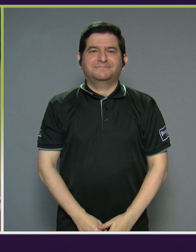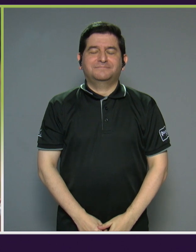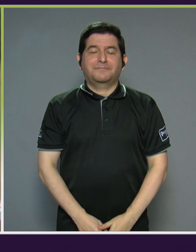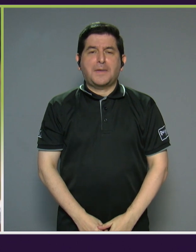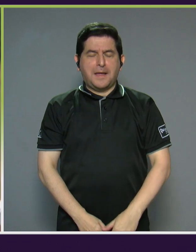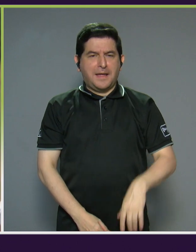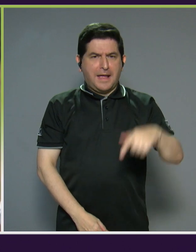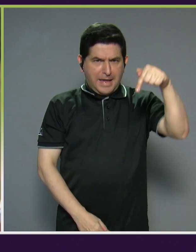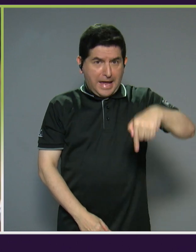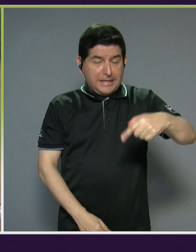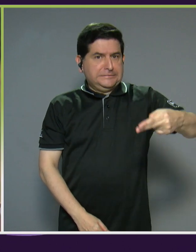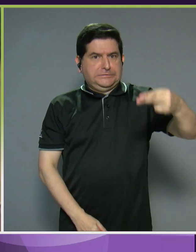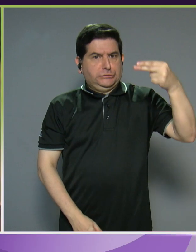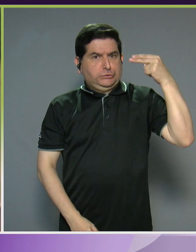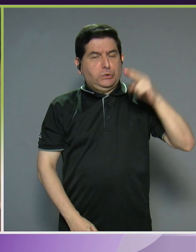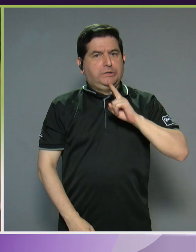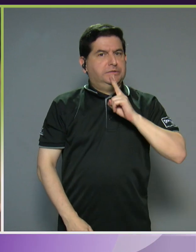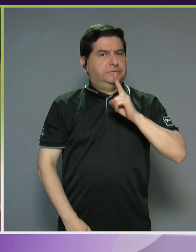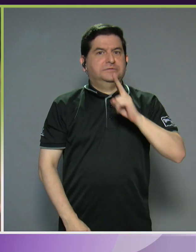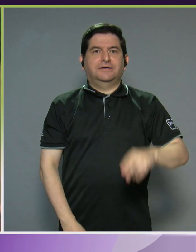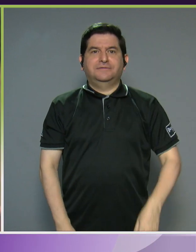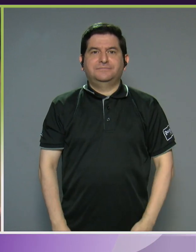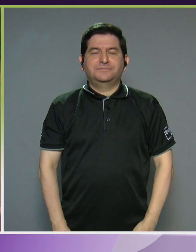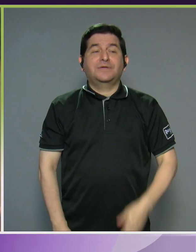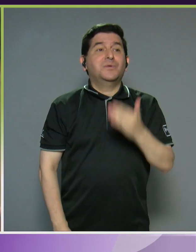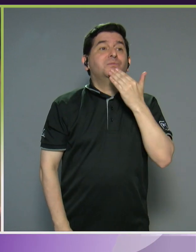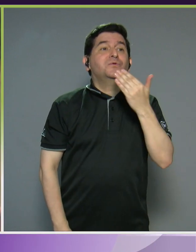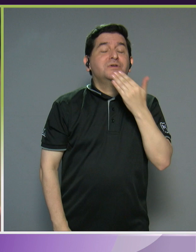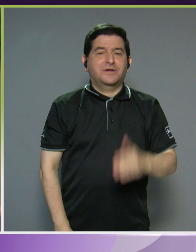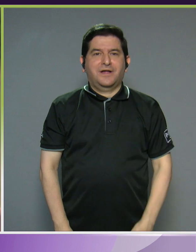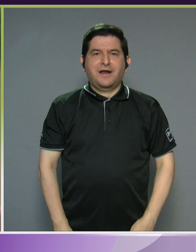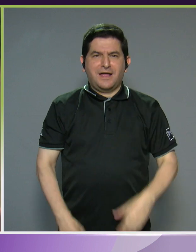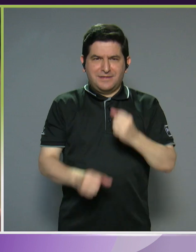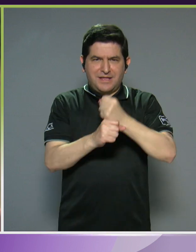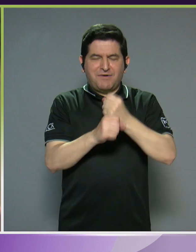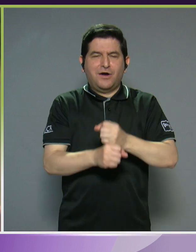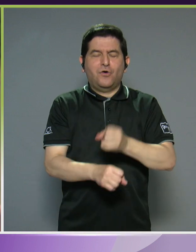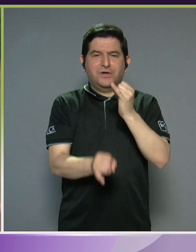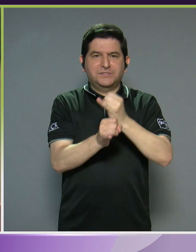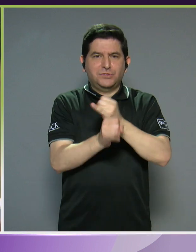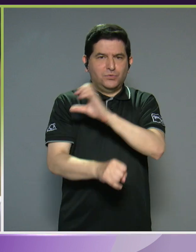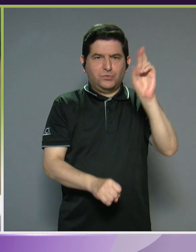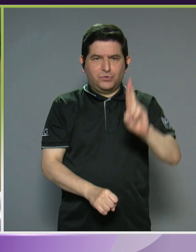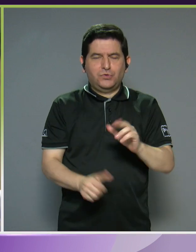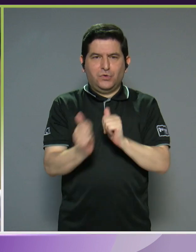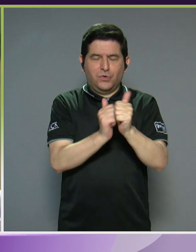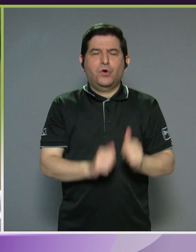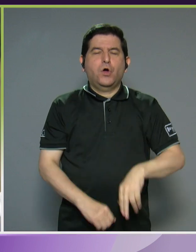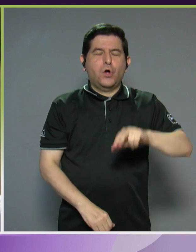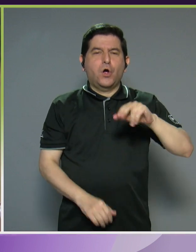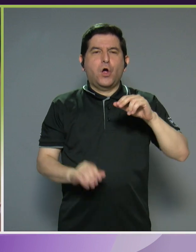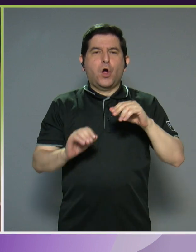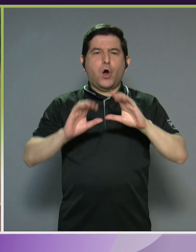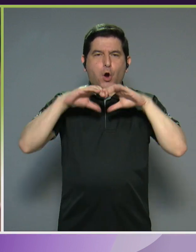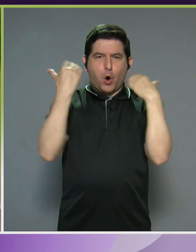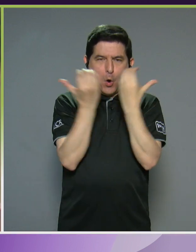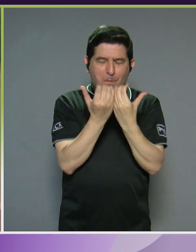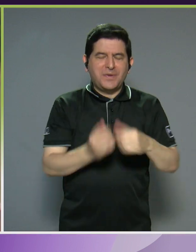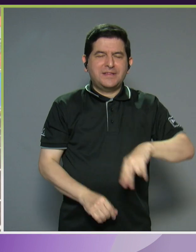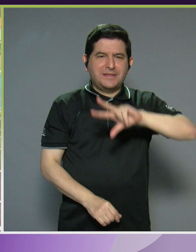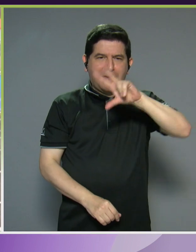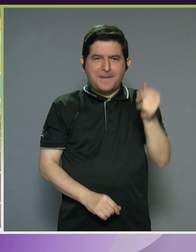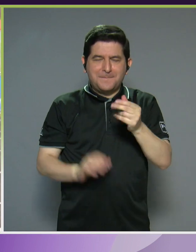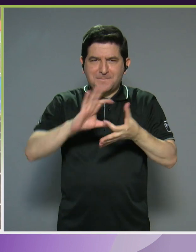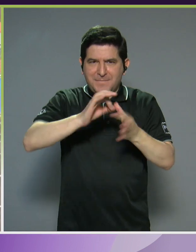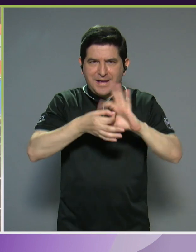Bueno, mira, esto es histórico, en realidad. Hay que agradecer mucho al esfuerzo que ha hecho el ICODER, el Comité Paralímpico, Federación para Deportes y